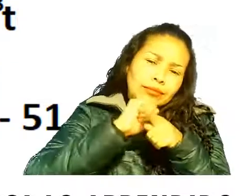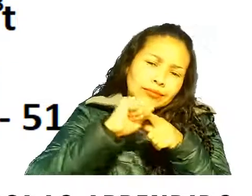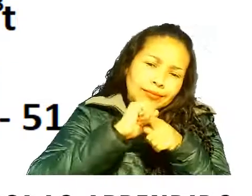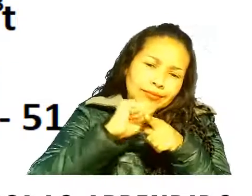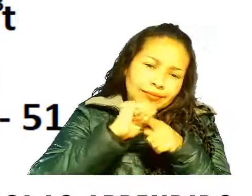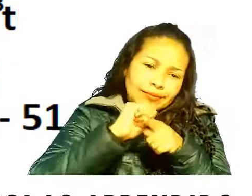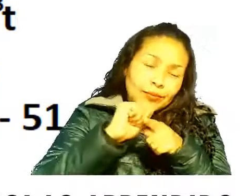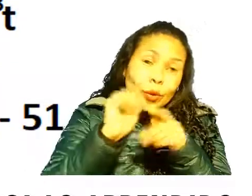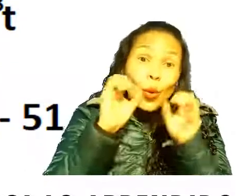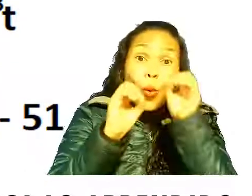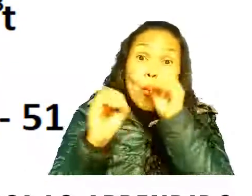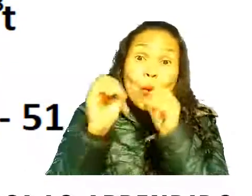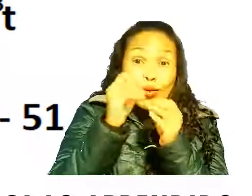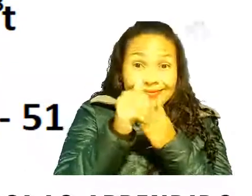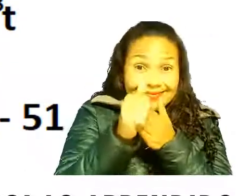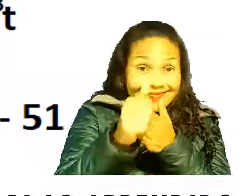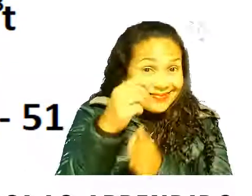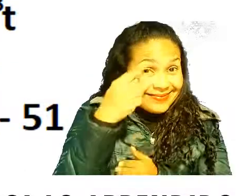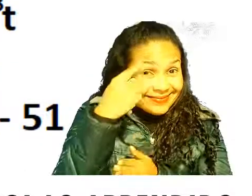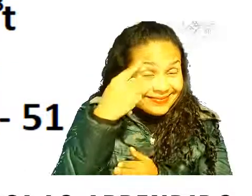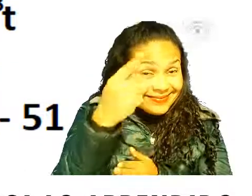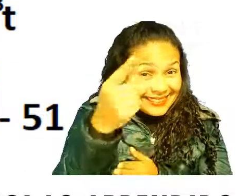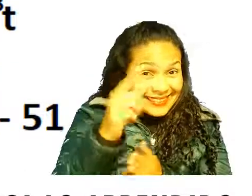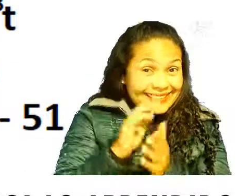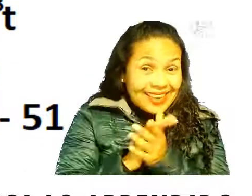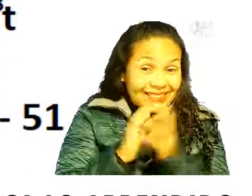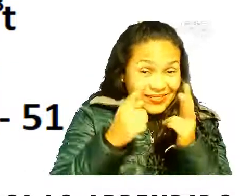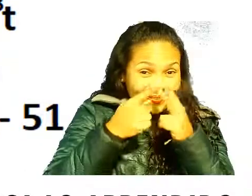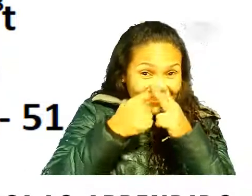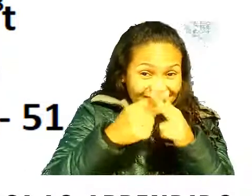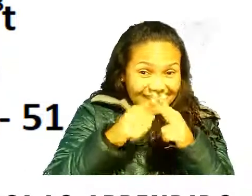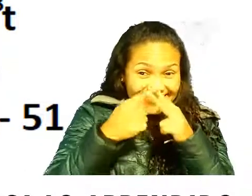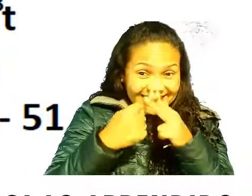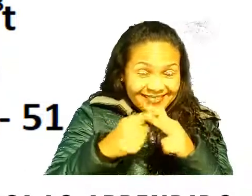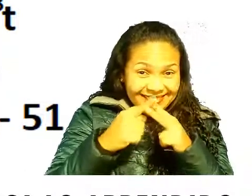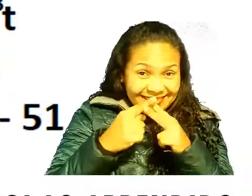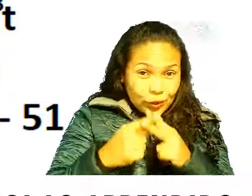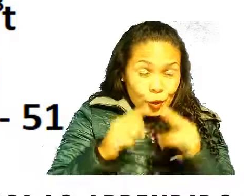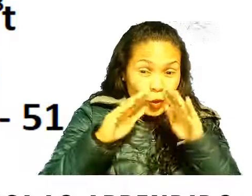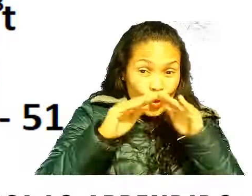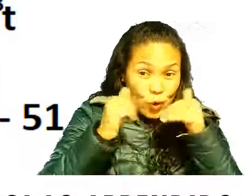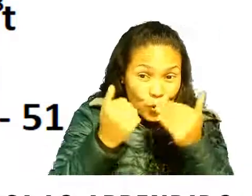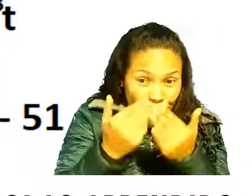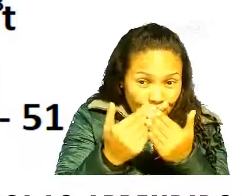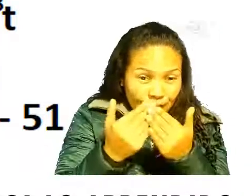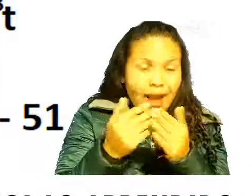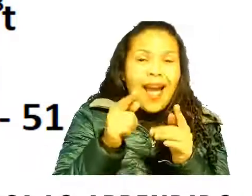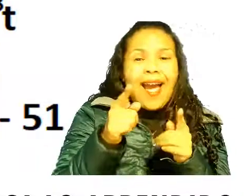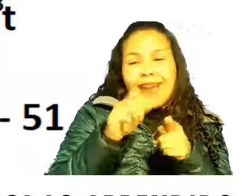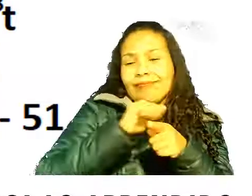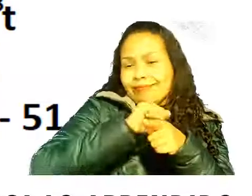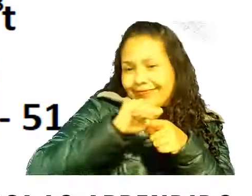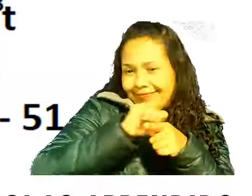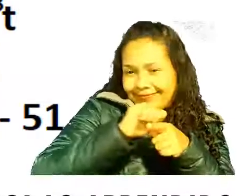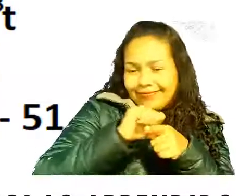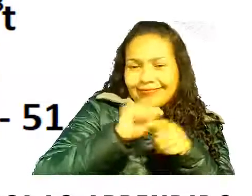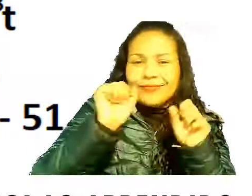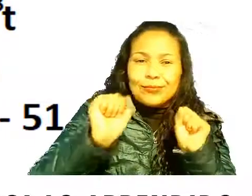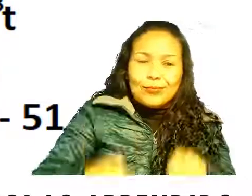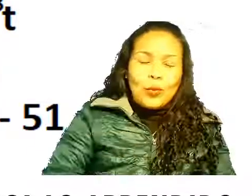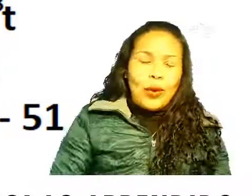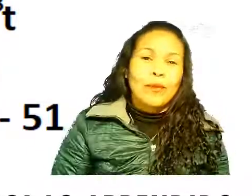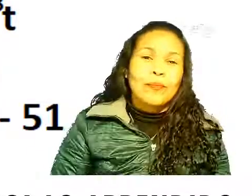puedes hacer desde tu casa o también los puedes trabajar en la guía en la que estamos trabajando en las clases en el colegio.